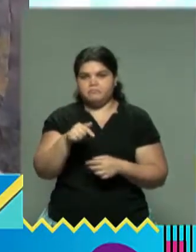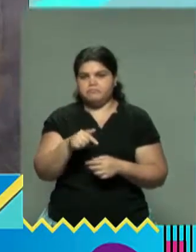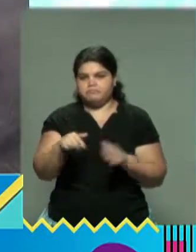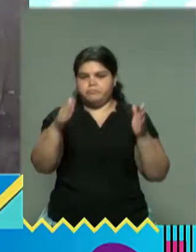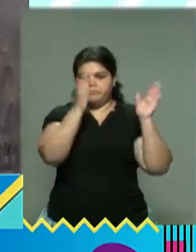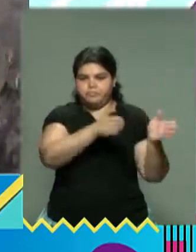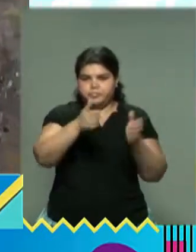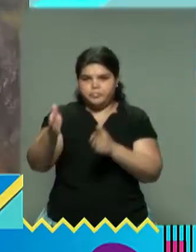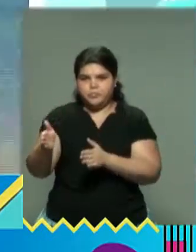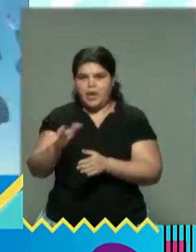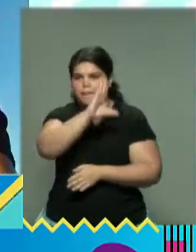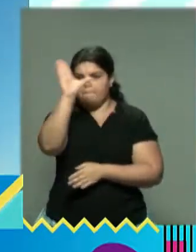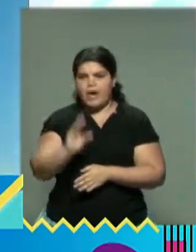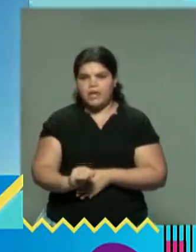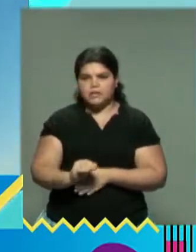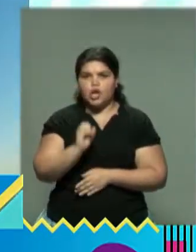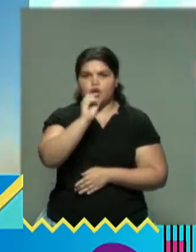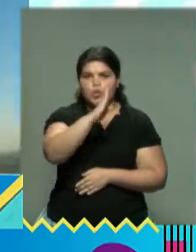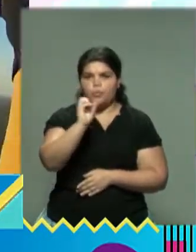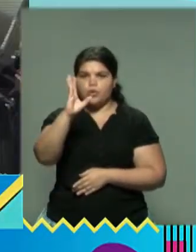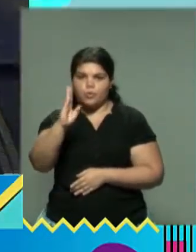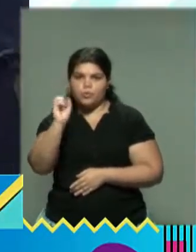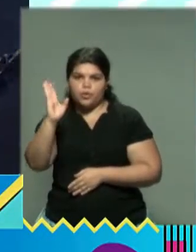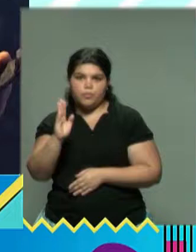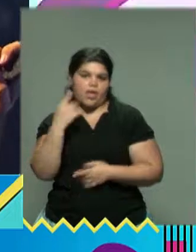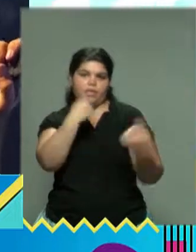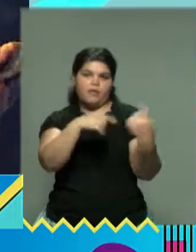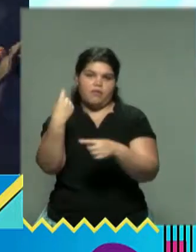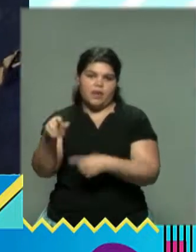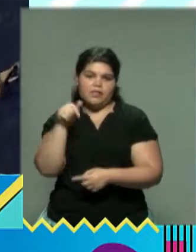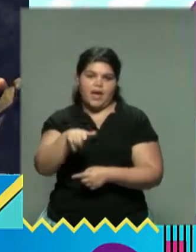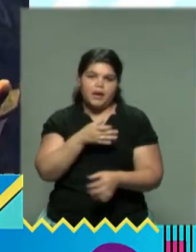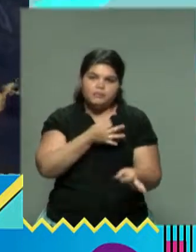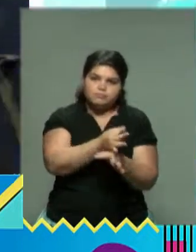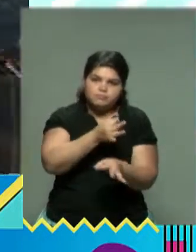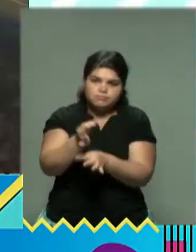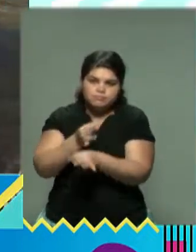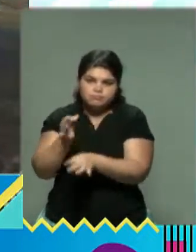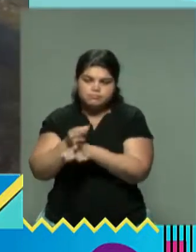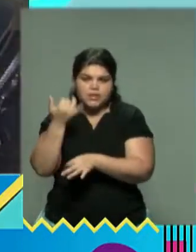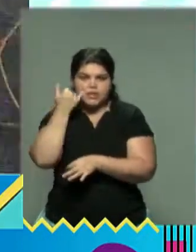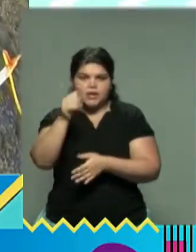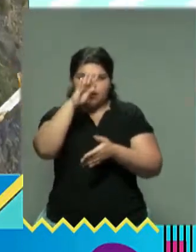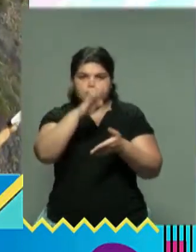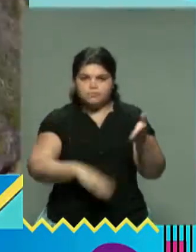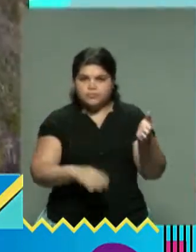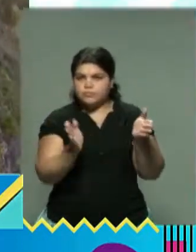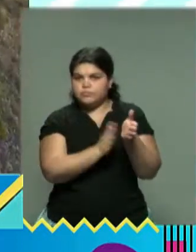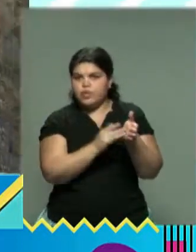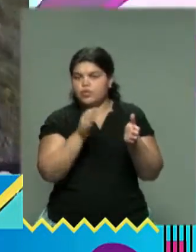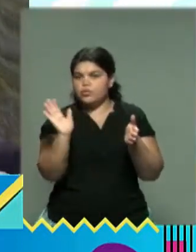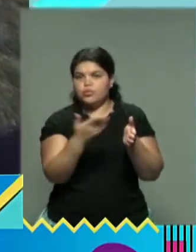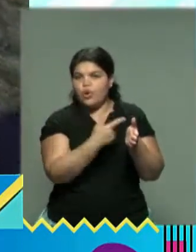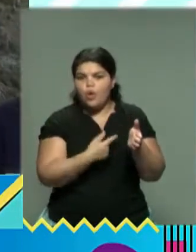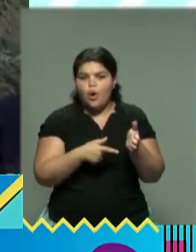todo el país, en distintos clubes, y ya está todo armado con unas cartillas que todos los clubes siguen el